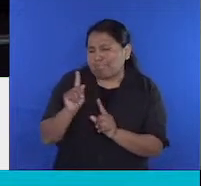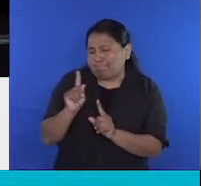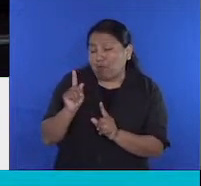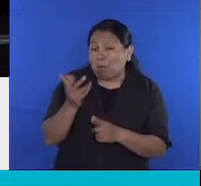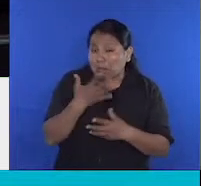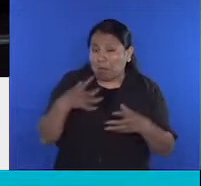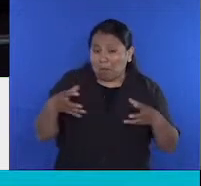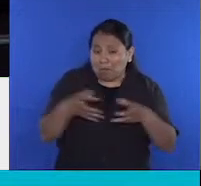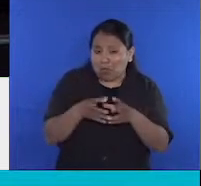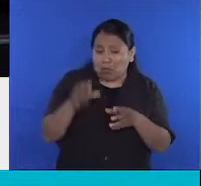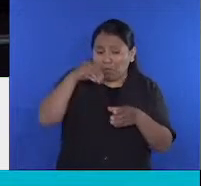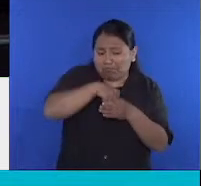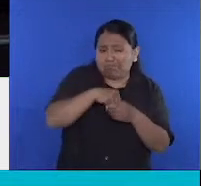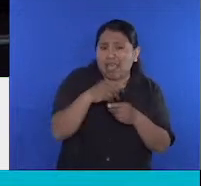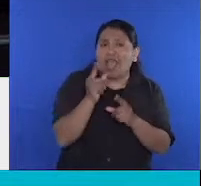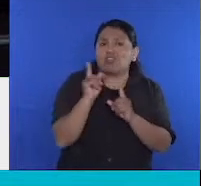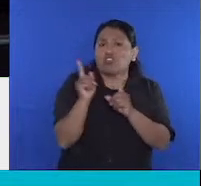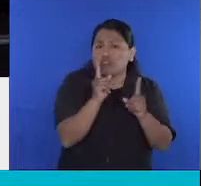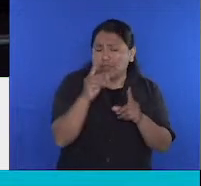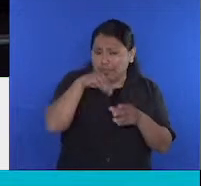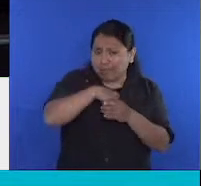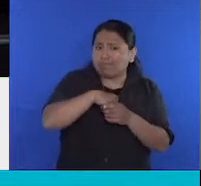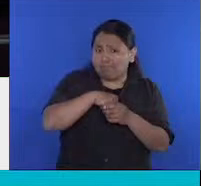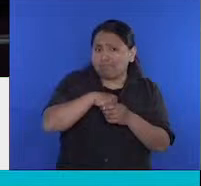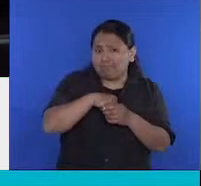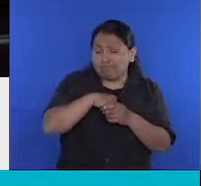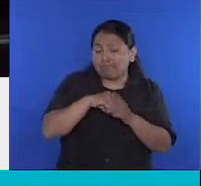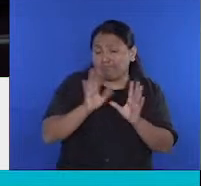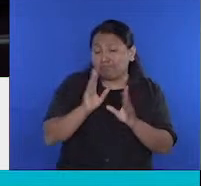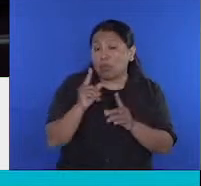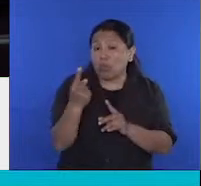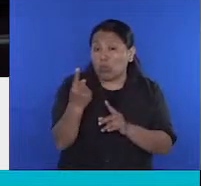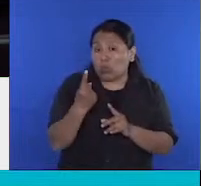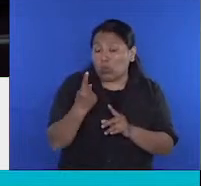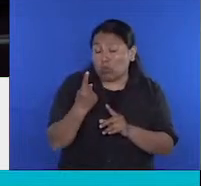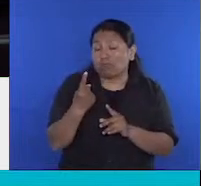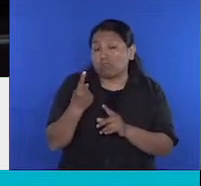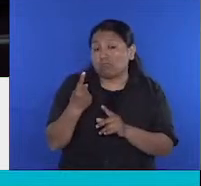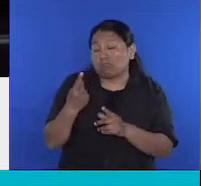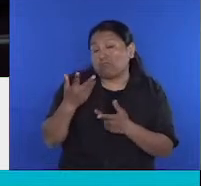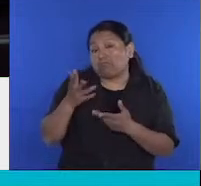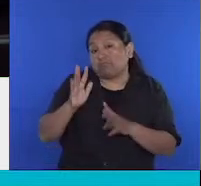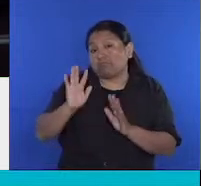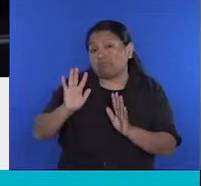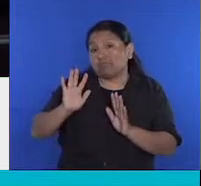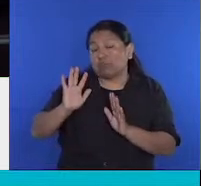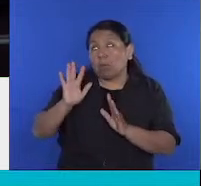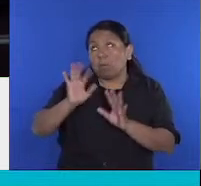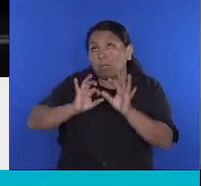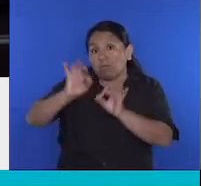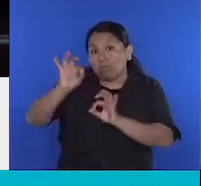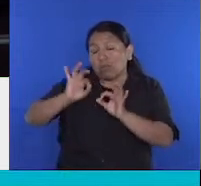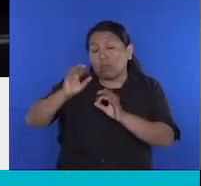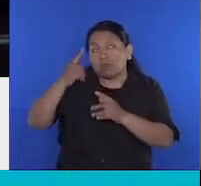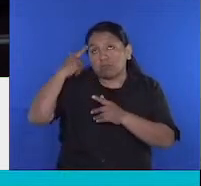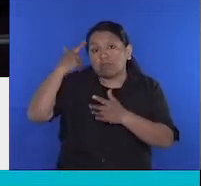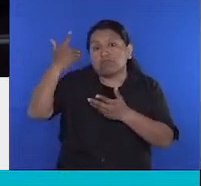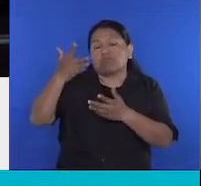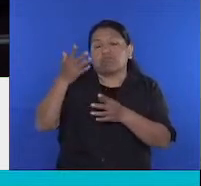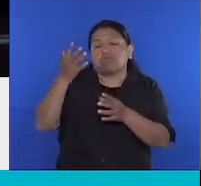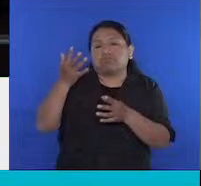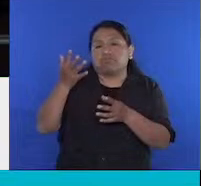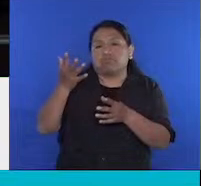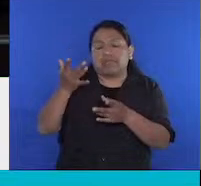docentes, uno de ellos además con proyectos de escuela educativa, colegio de establecimiento